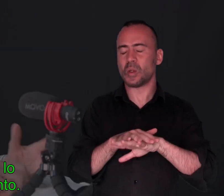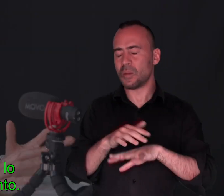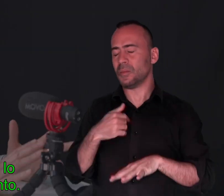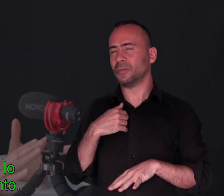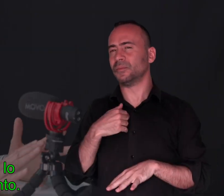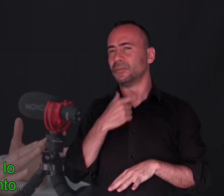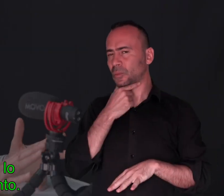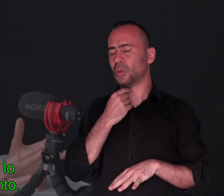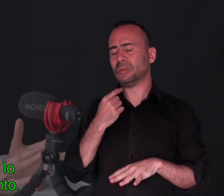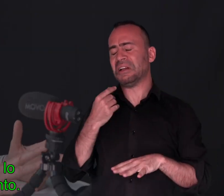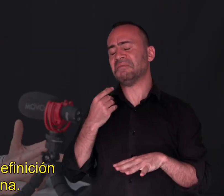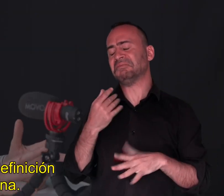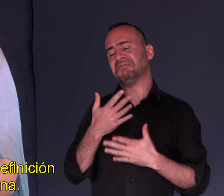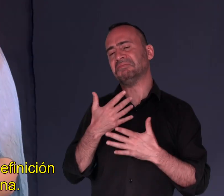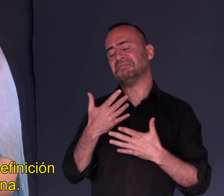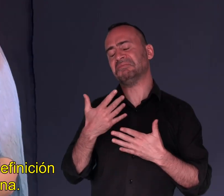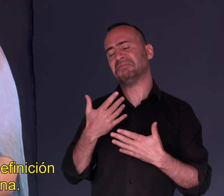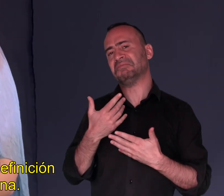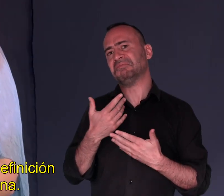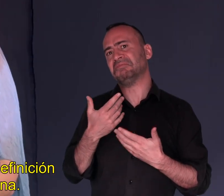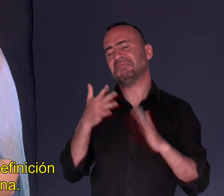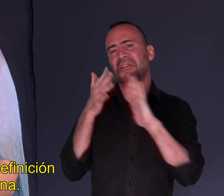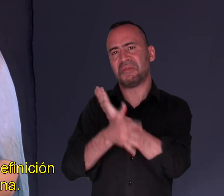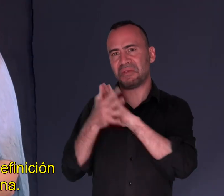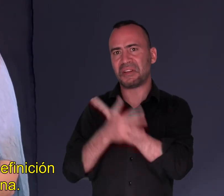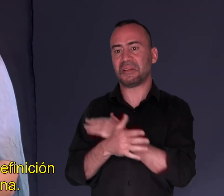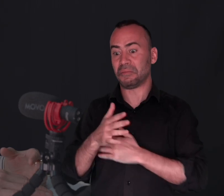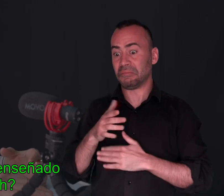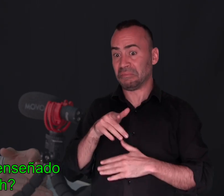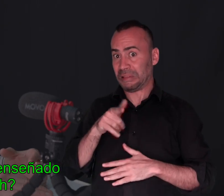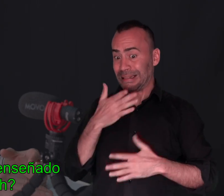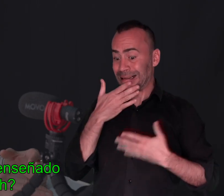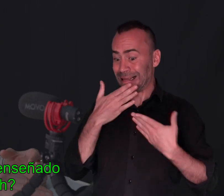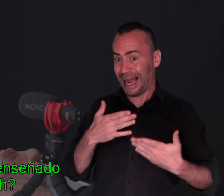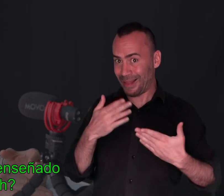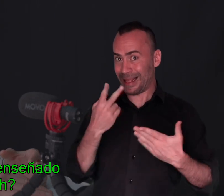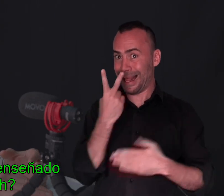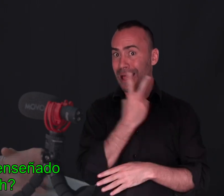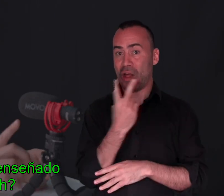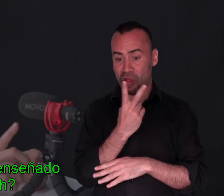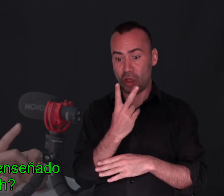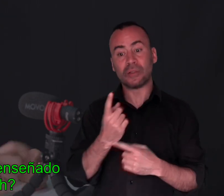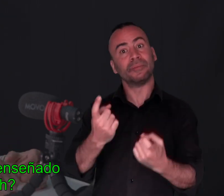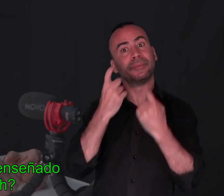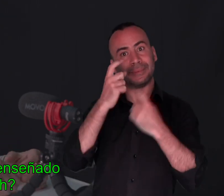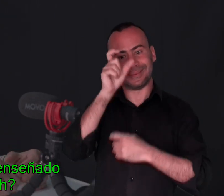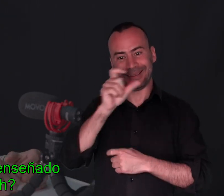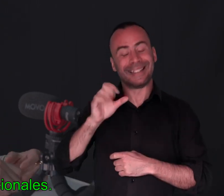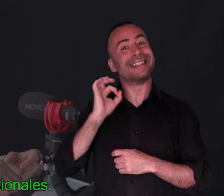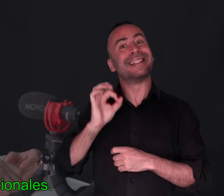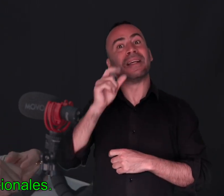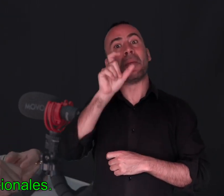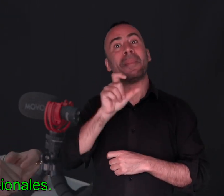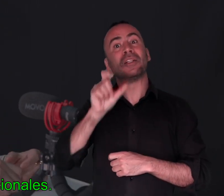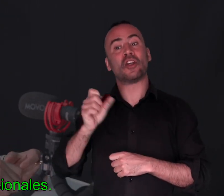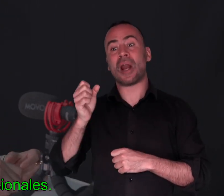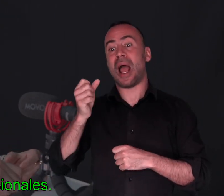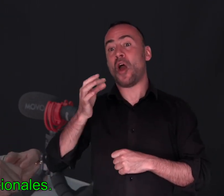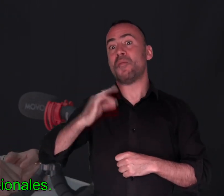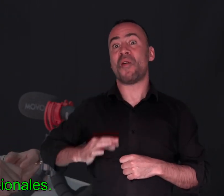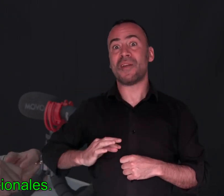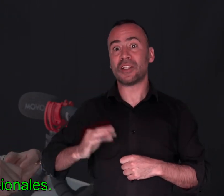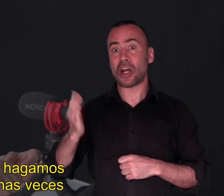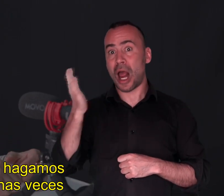o yo es lo que intento sí es una definición muy buena sí me lo han enseñado ellos eh los no